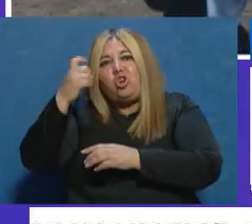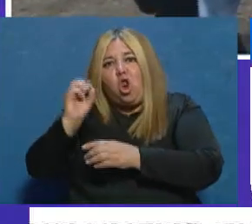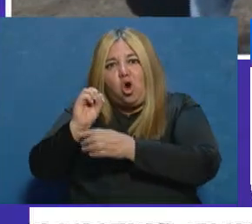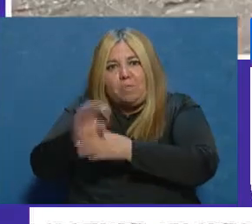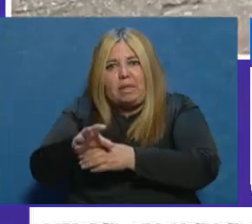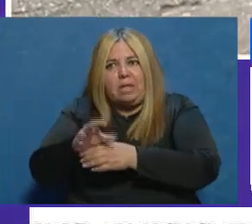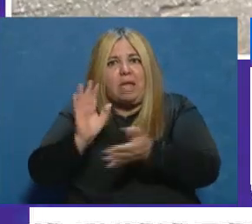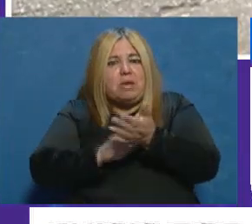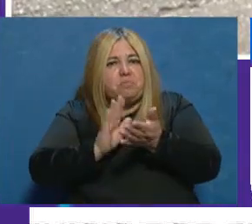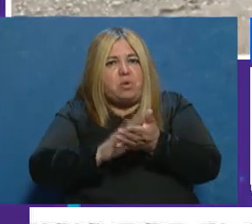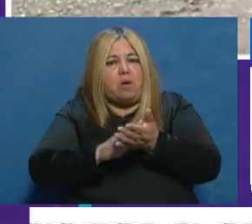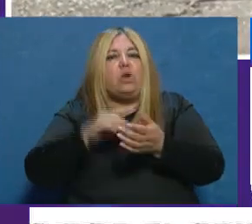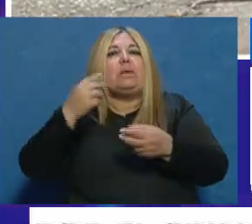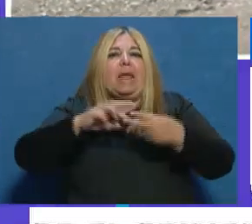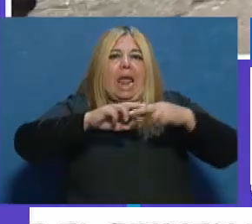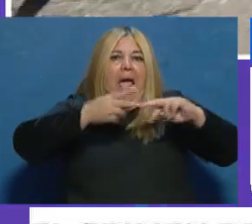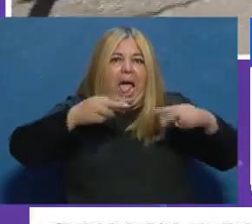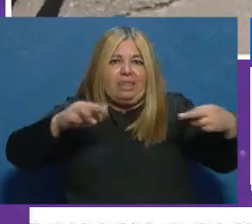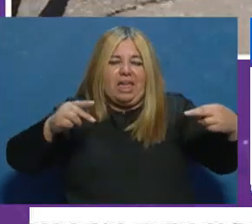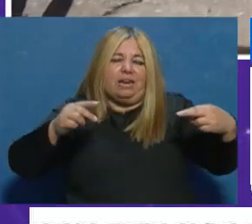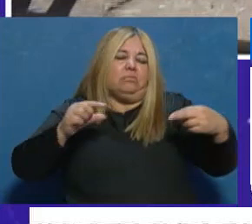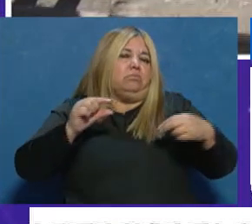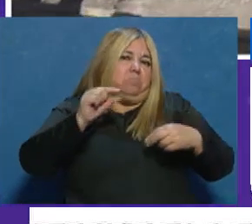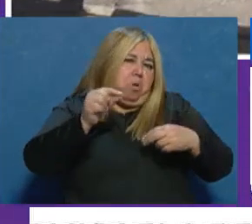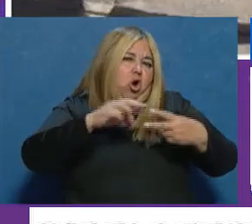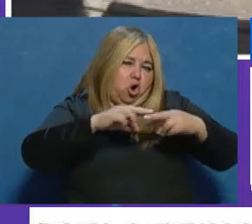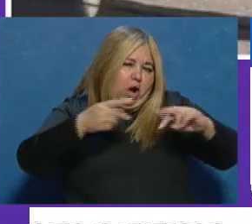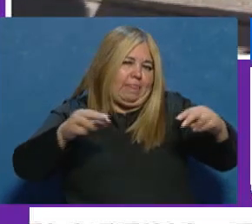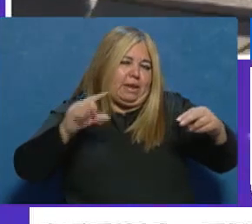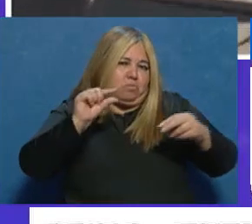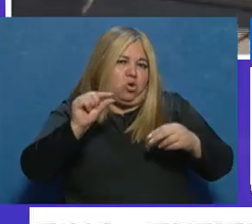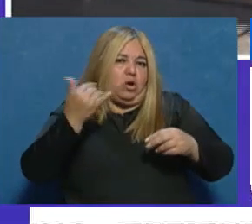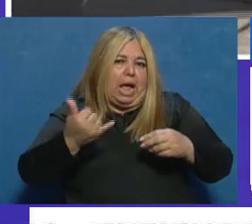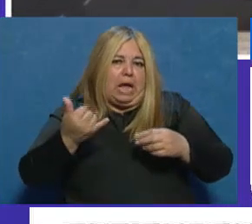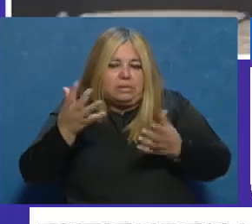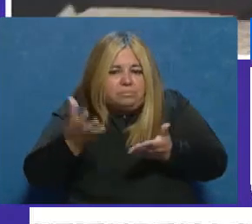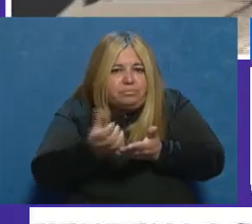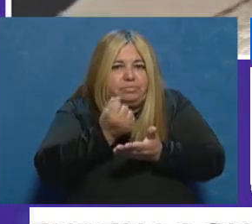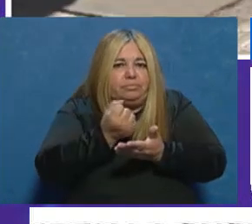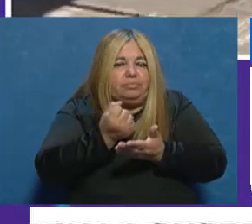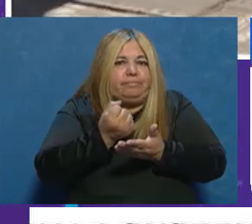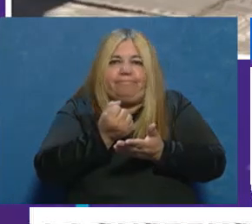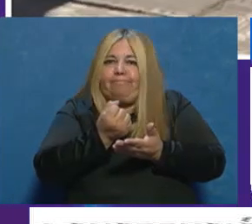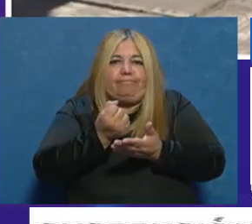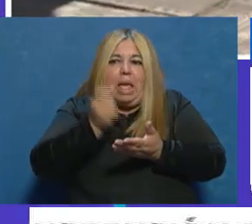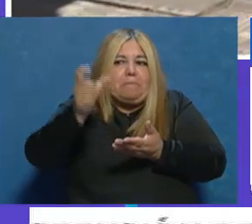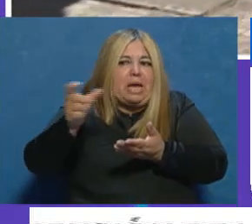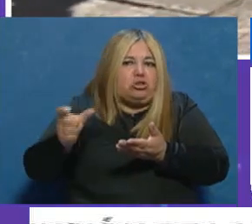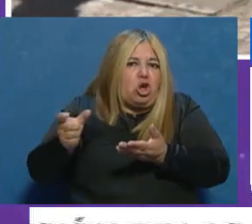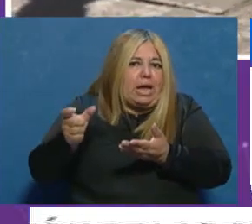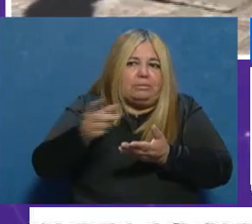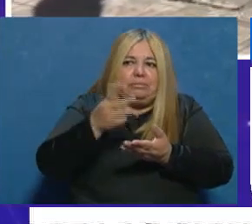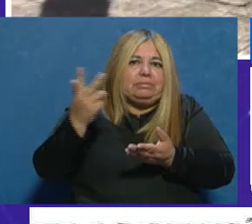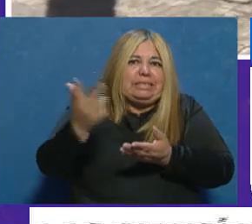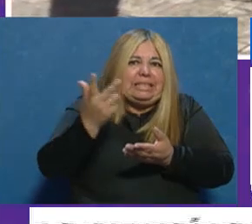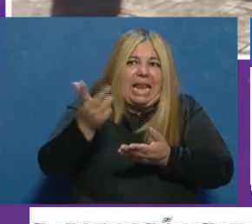por último, el material genético, el poco material genético que se ha hallado en la causa, no correspondería con la identidad de ninguno